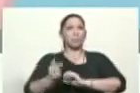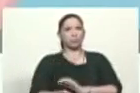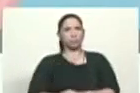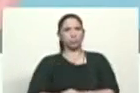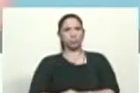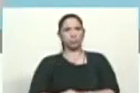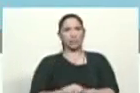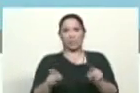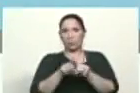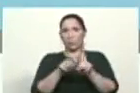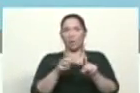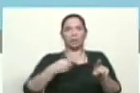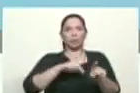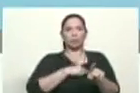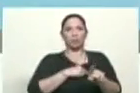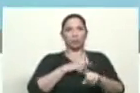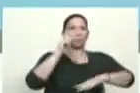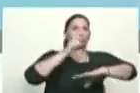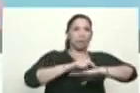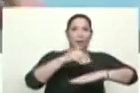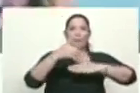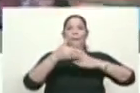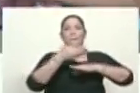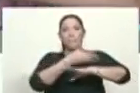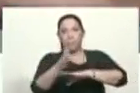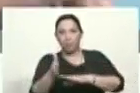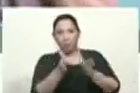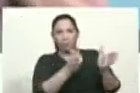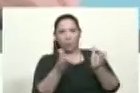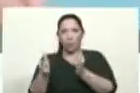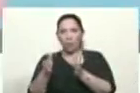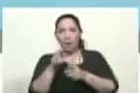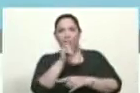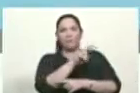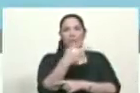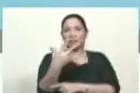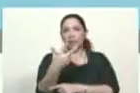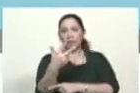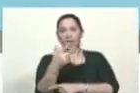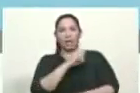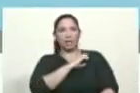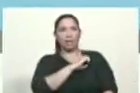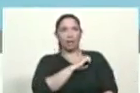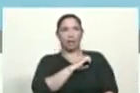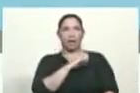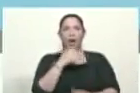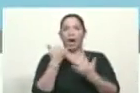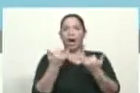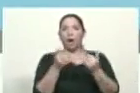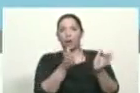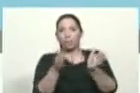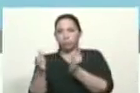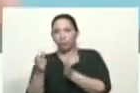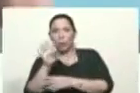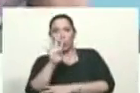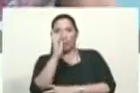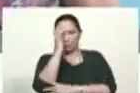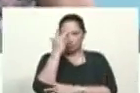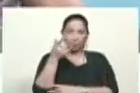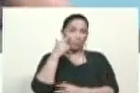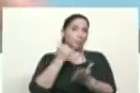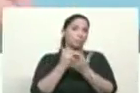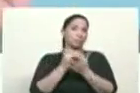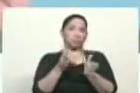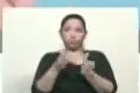como hoy estamos de plazo en plazo. Teníamos el plazo del 23 de enero, ya vamos por el plazo del 4 de febrero, vamos a ver cuántos plazos más